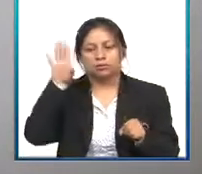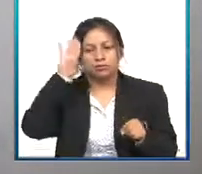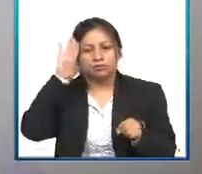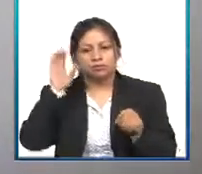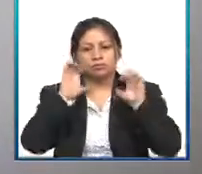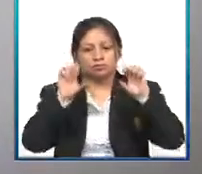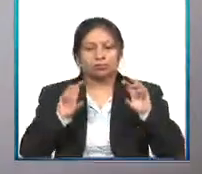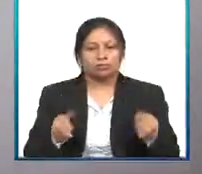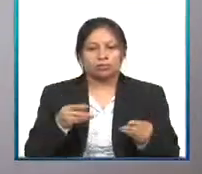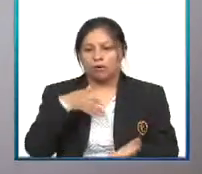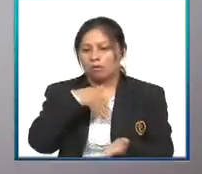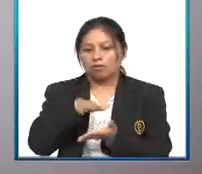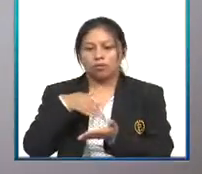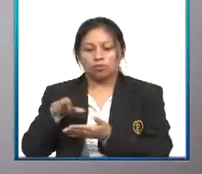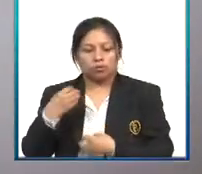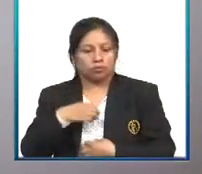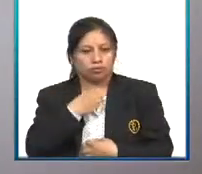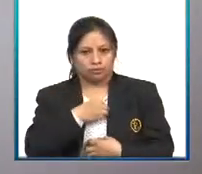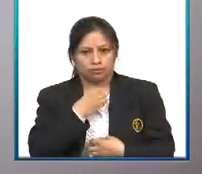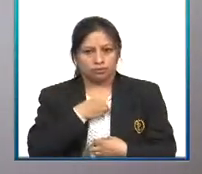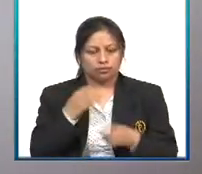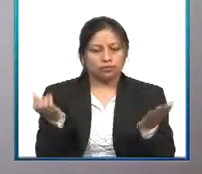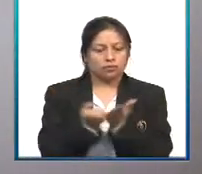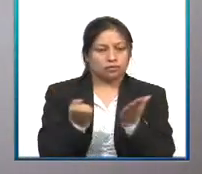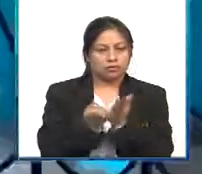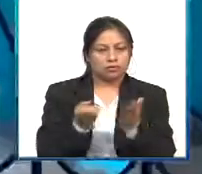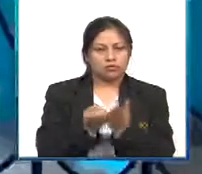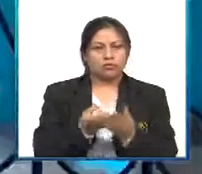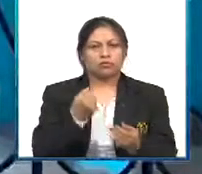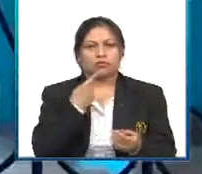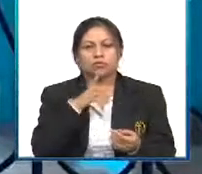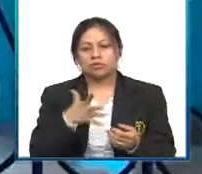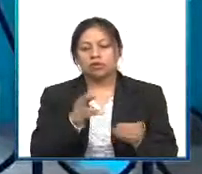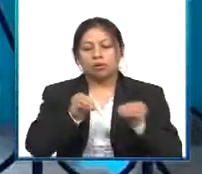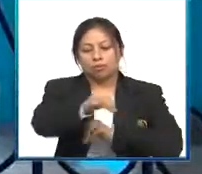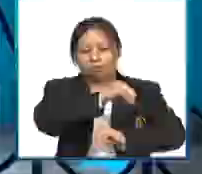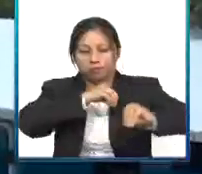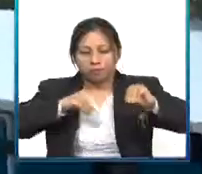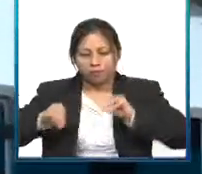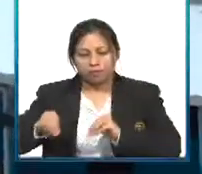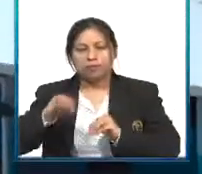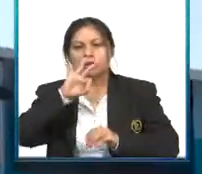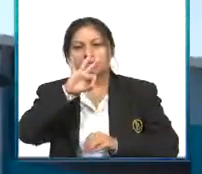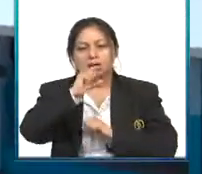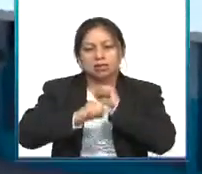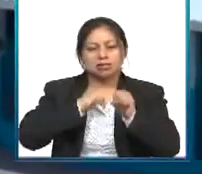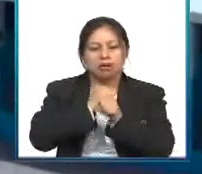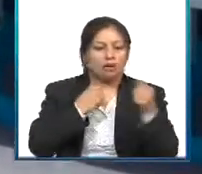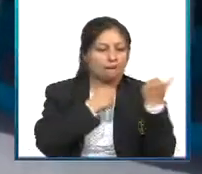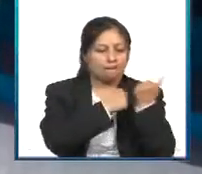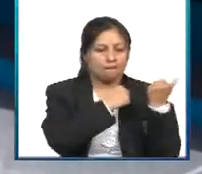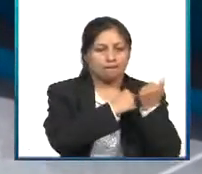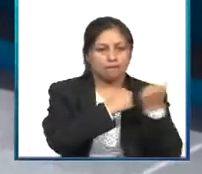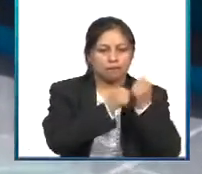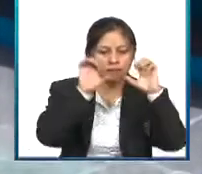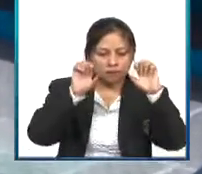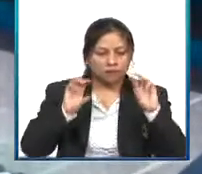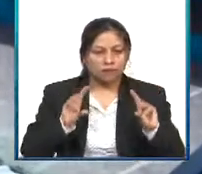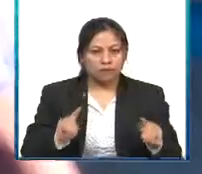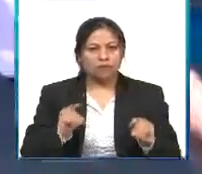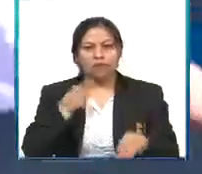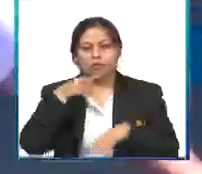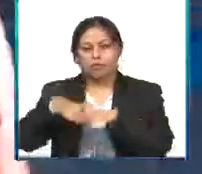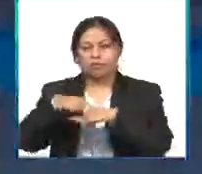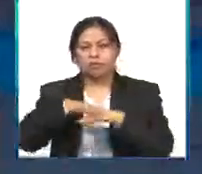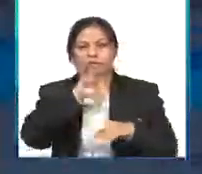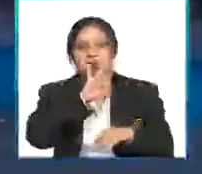de educación han retirado a los maestros de las escuelas, debido a que son reubicados y que llevan 3 años brindando apoyo a la educación al